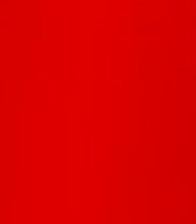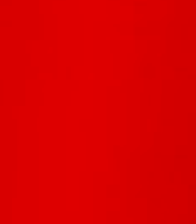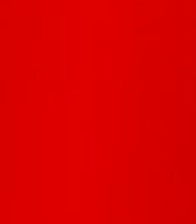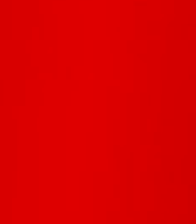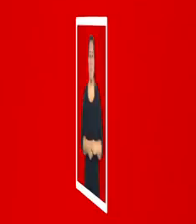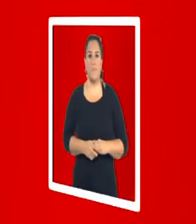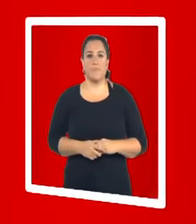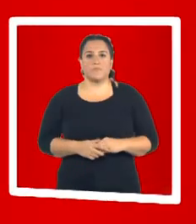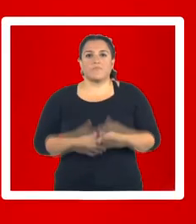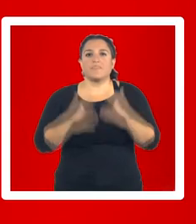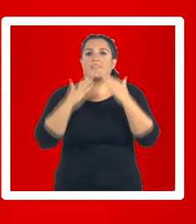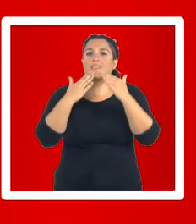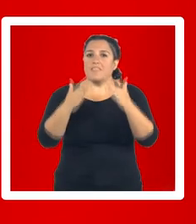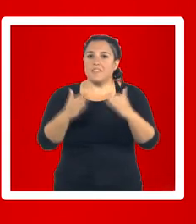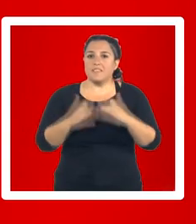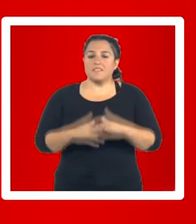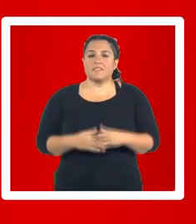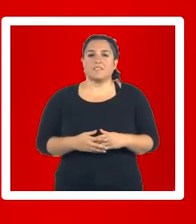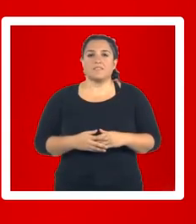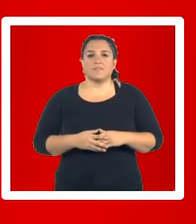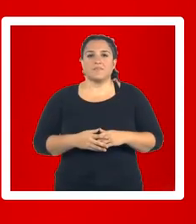Gracias. Gracias.